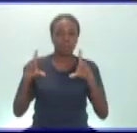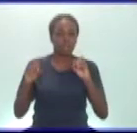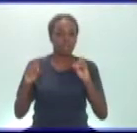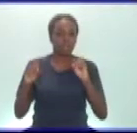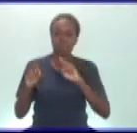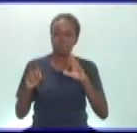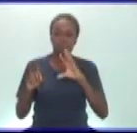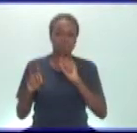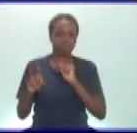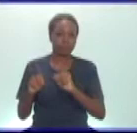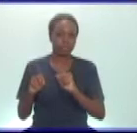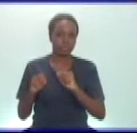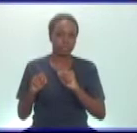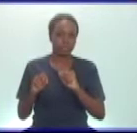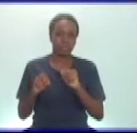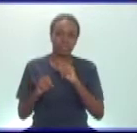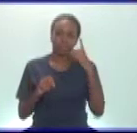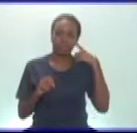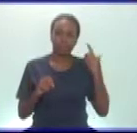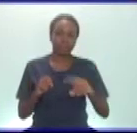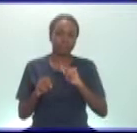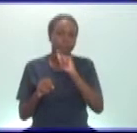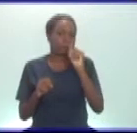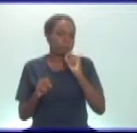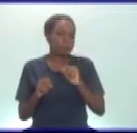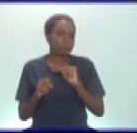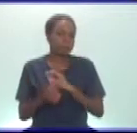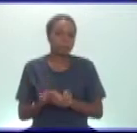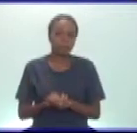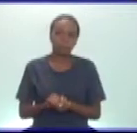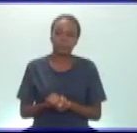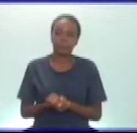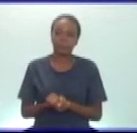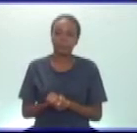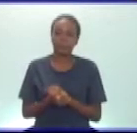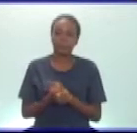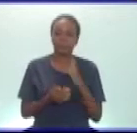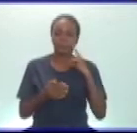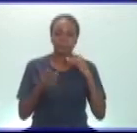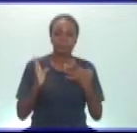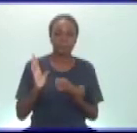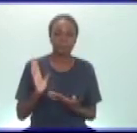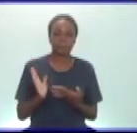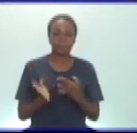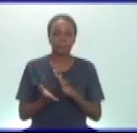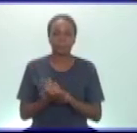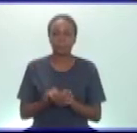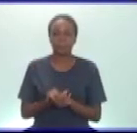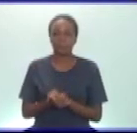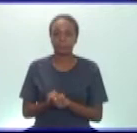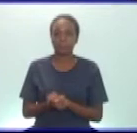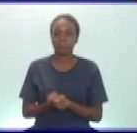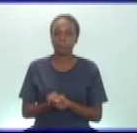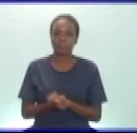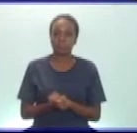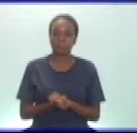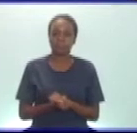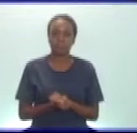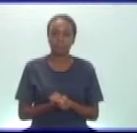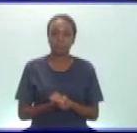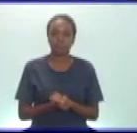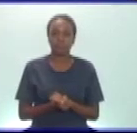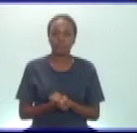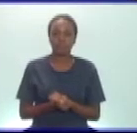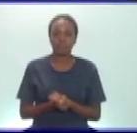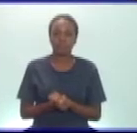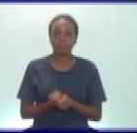le colocamos un signo de interrogación. Y por último, Homero hizo resurgir la ciudad de Troya.